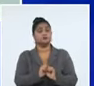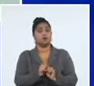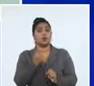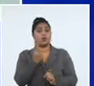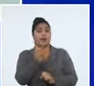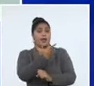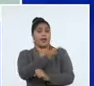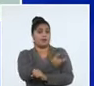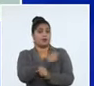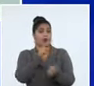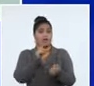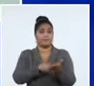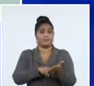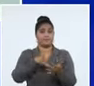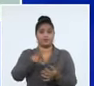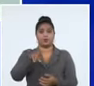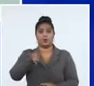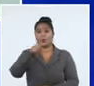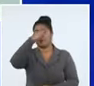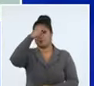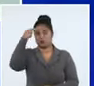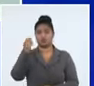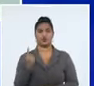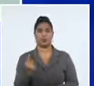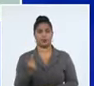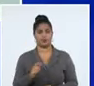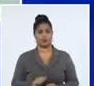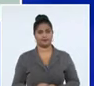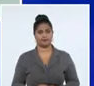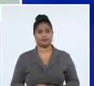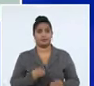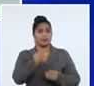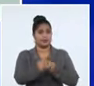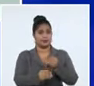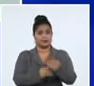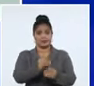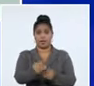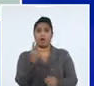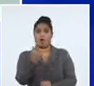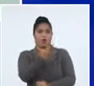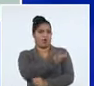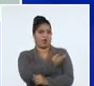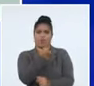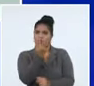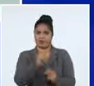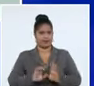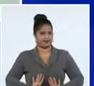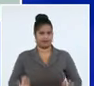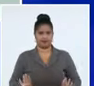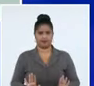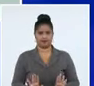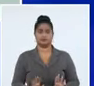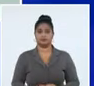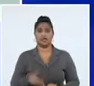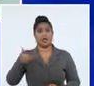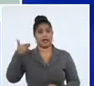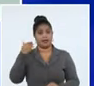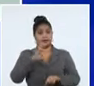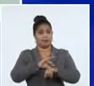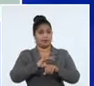Plus, Soberana Plus, y tienen el esquema completo con esa vacuna que se le administró, el 71%.